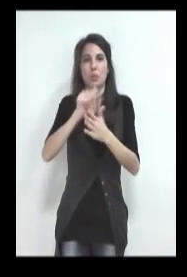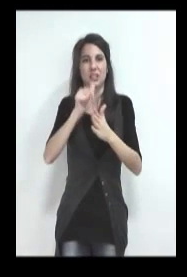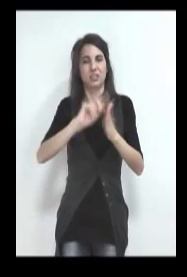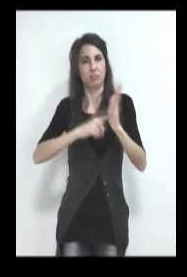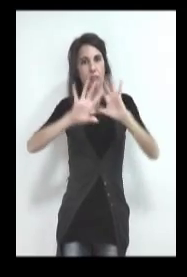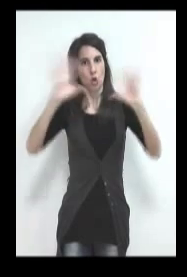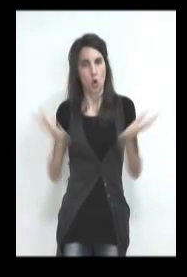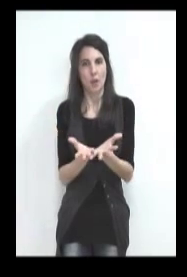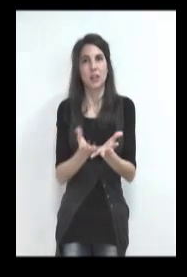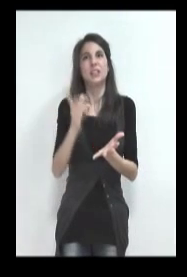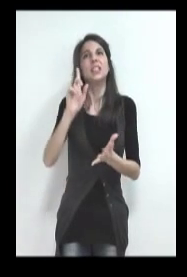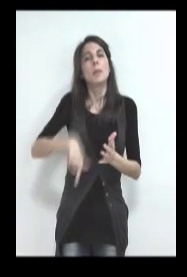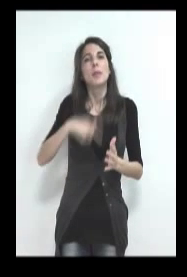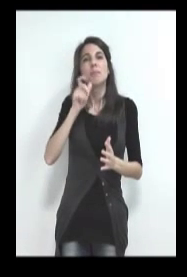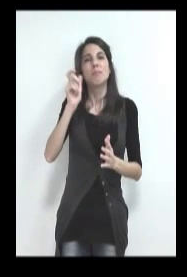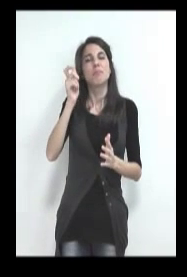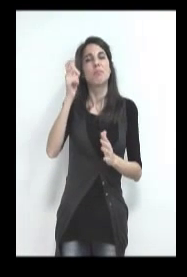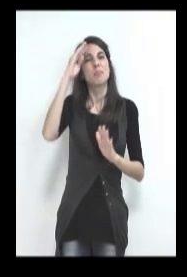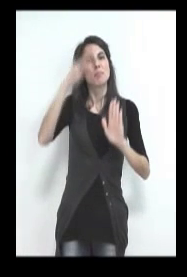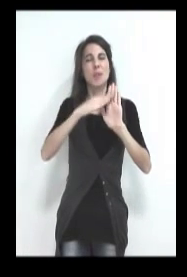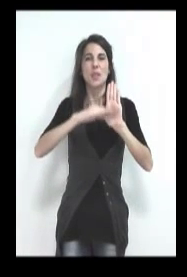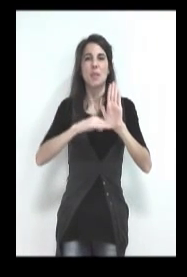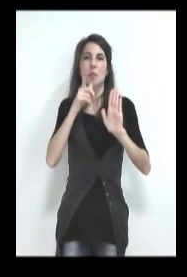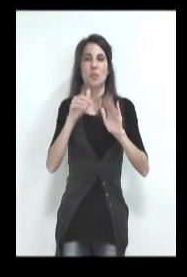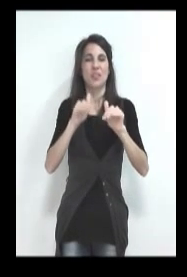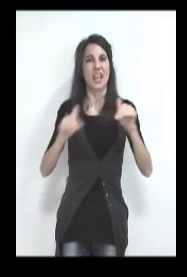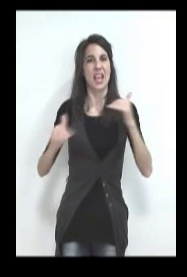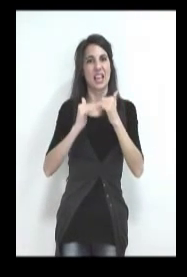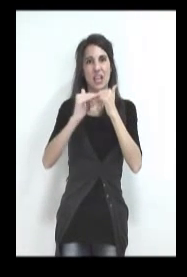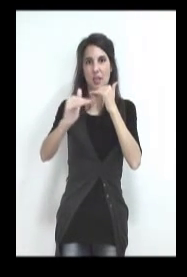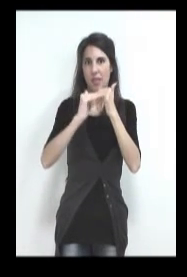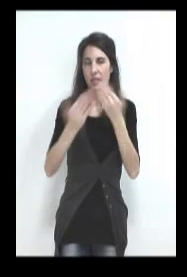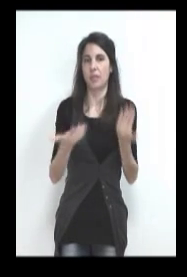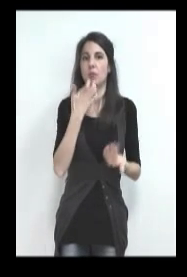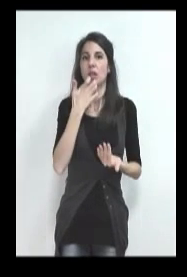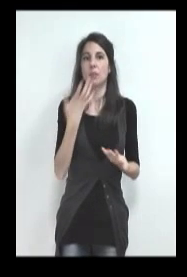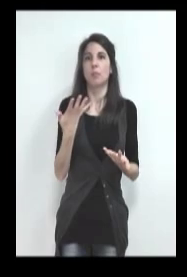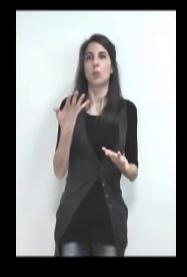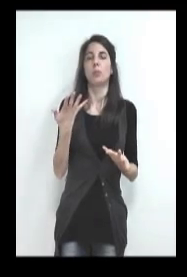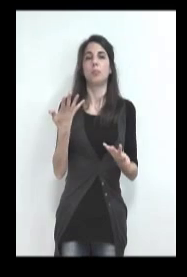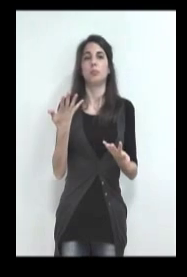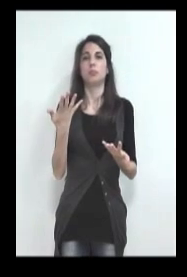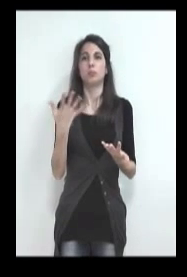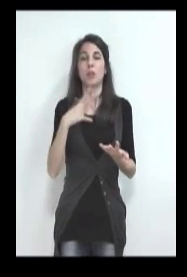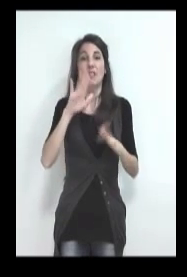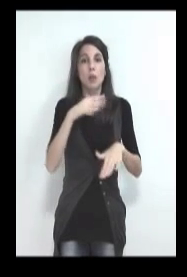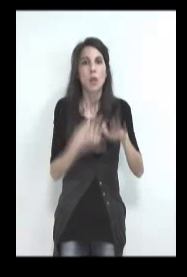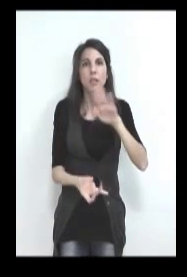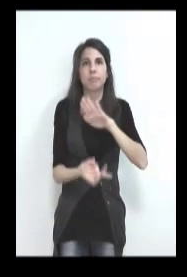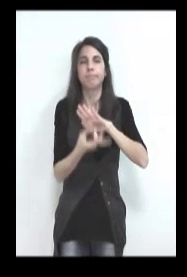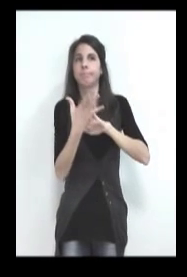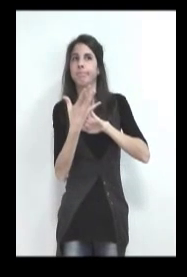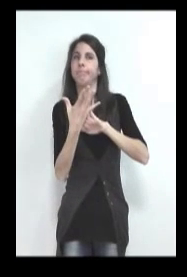equidad, decíamos, es un concepto básico en el desarrollo de la ciudad inteligente, lo contrario pues puede resultar en un nuevo tipo de guetos,